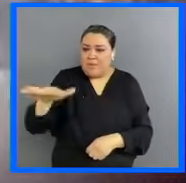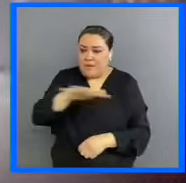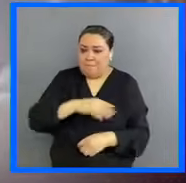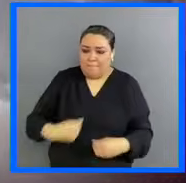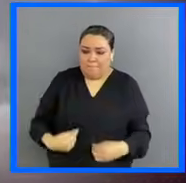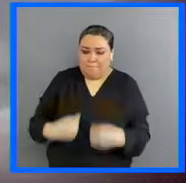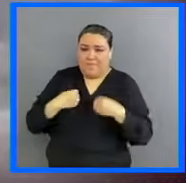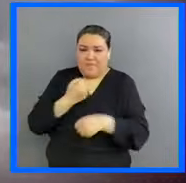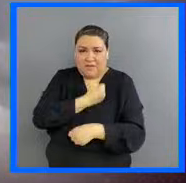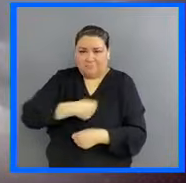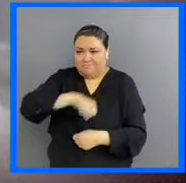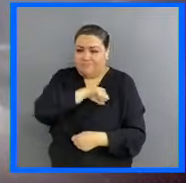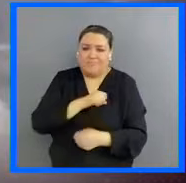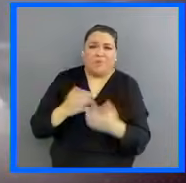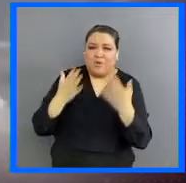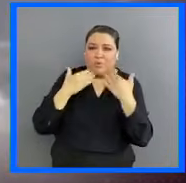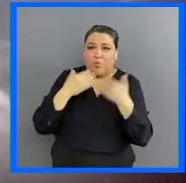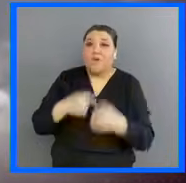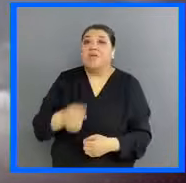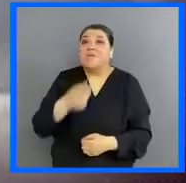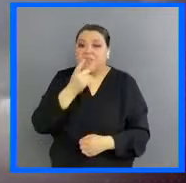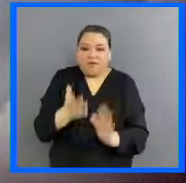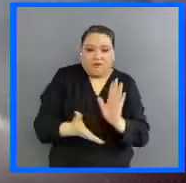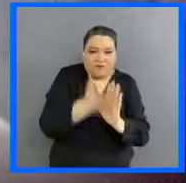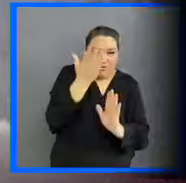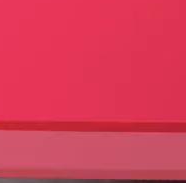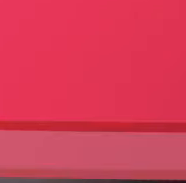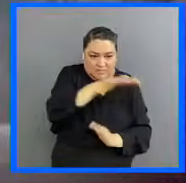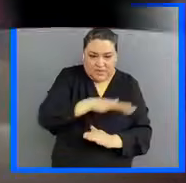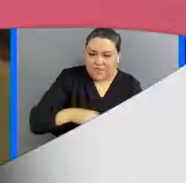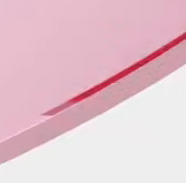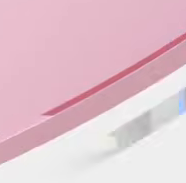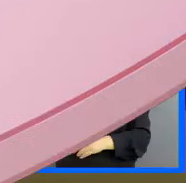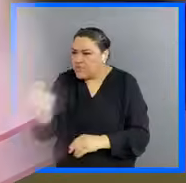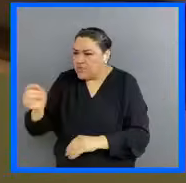pues argumentó que la obra no les afecta directamente.